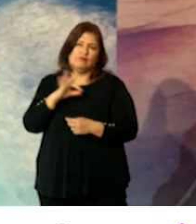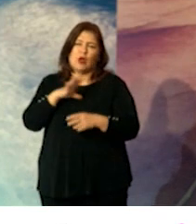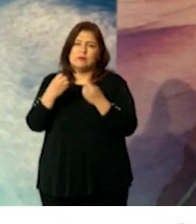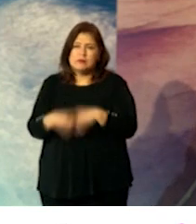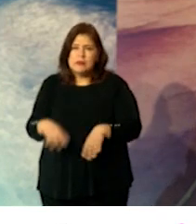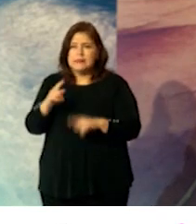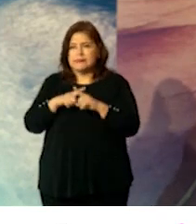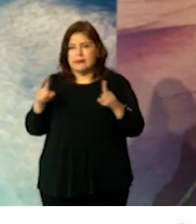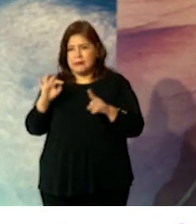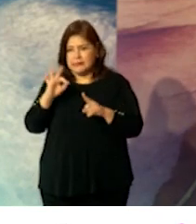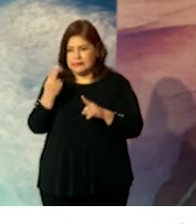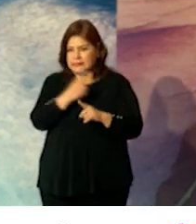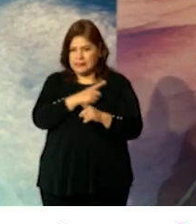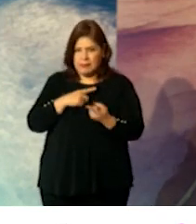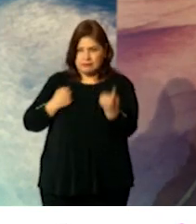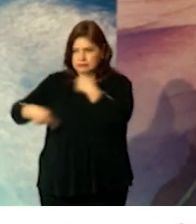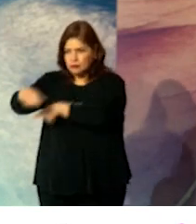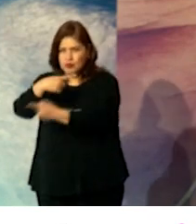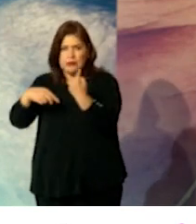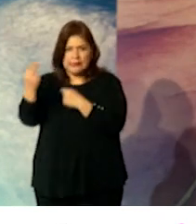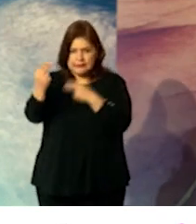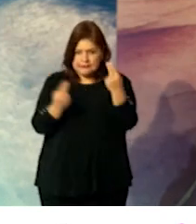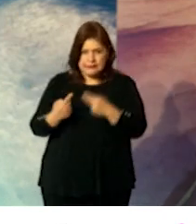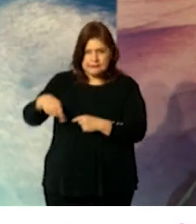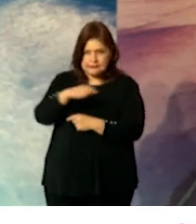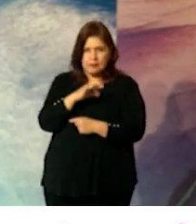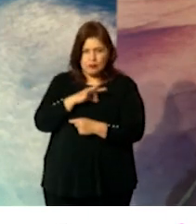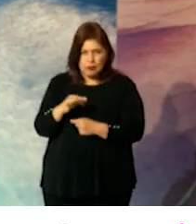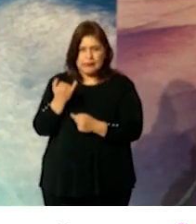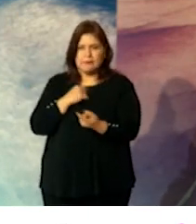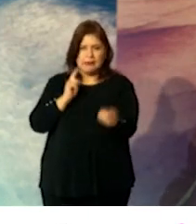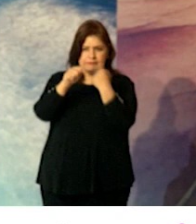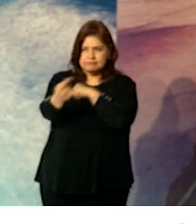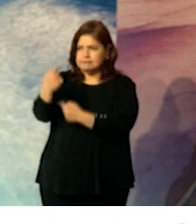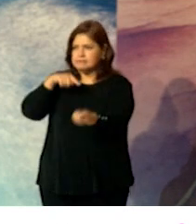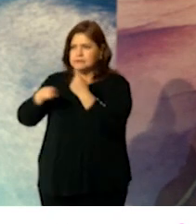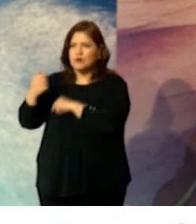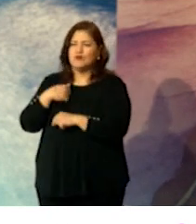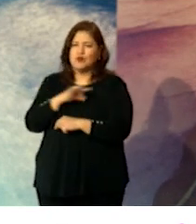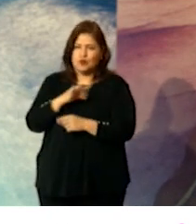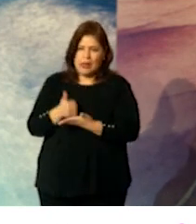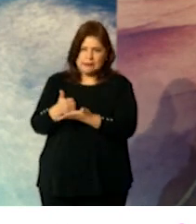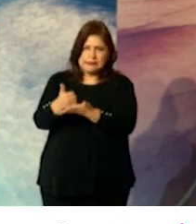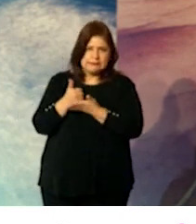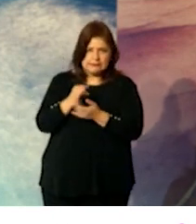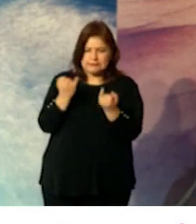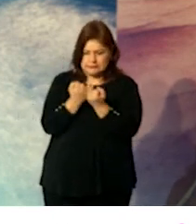a una dinámica de interdependencia y de reciprocidad. Entonces, creo que